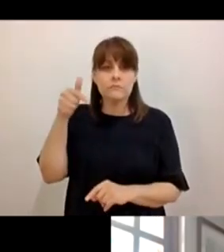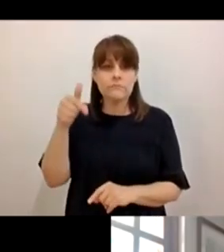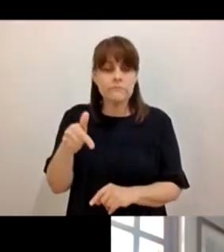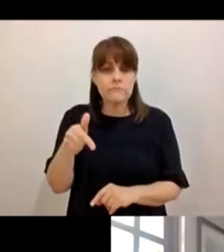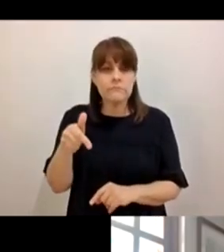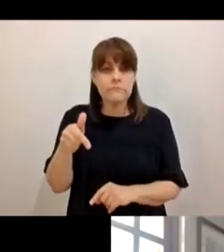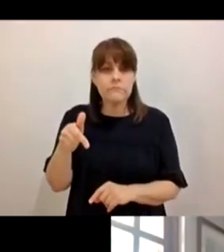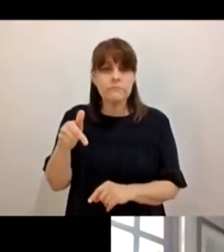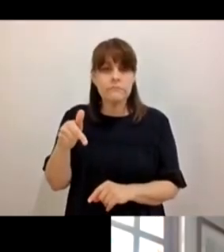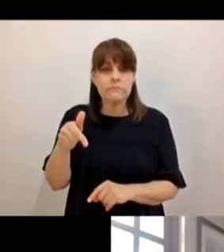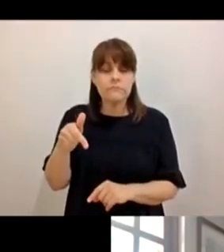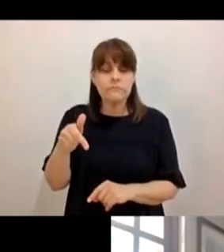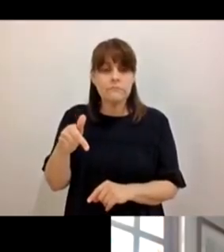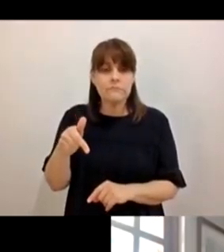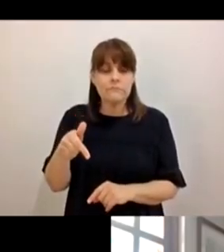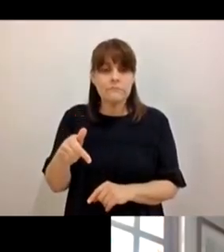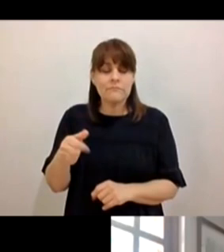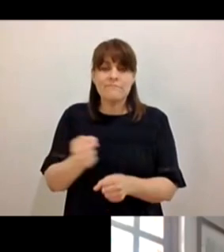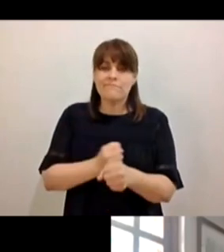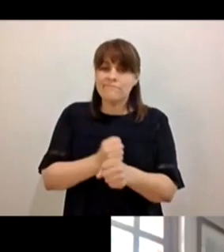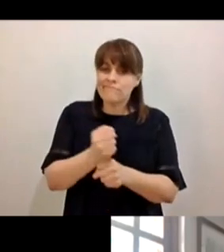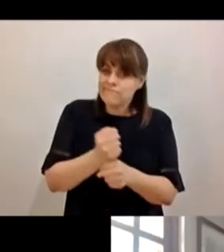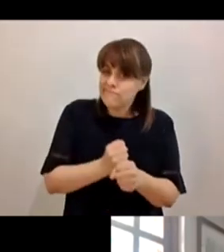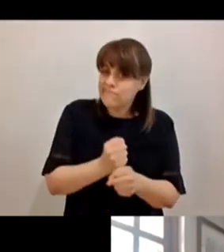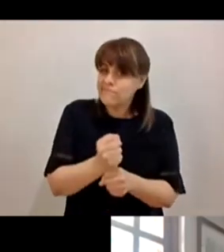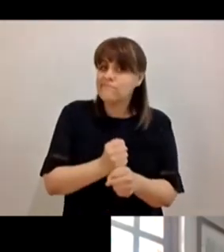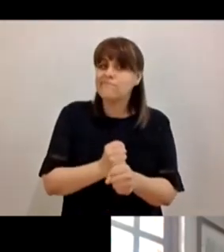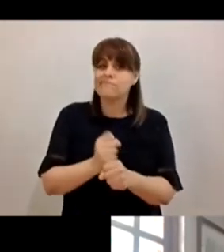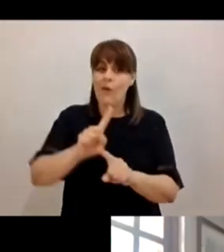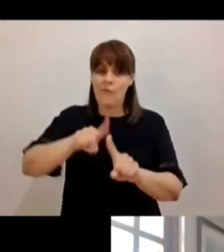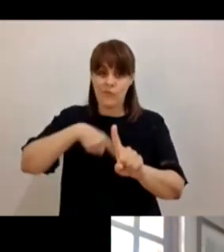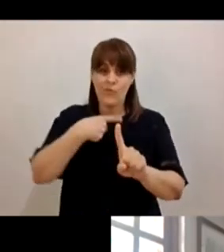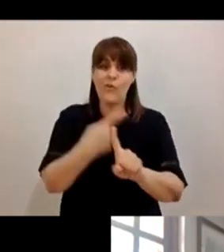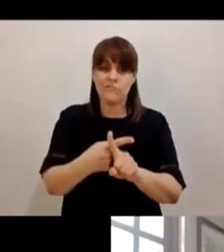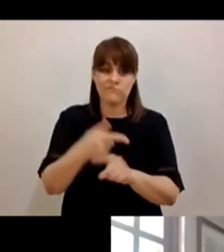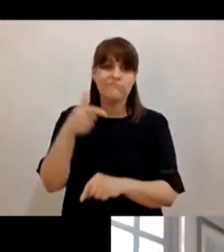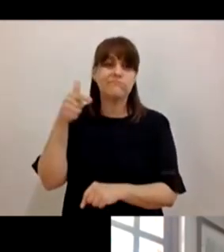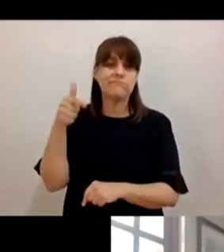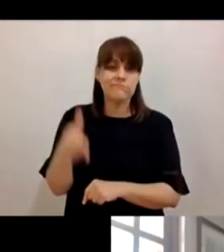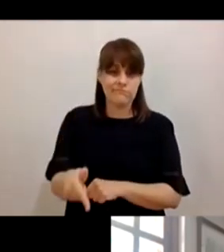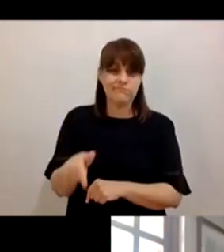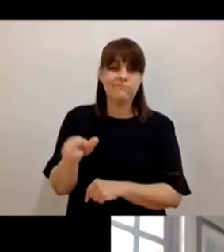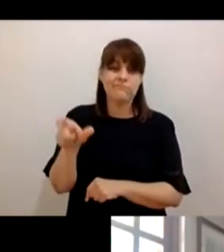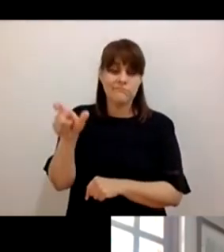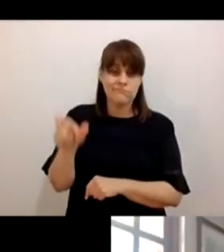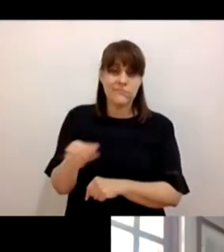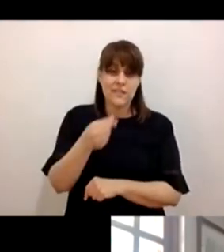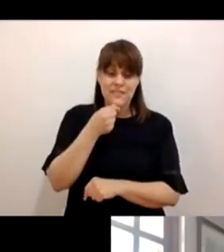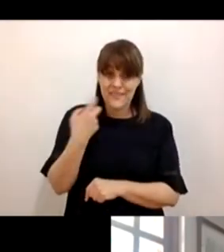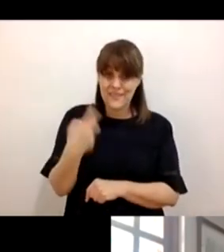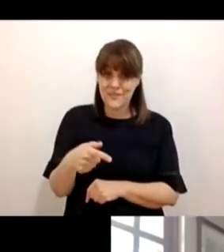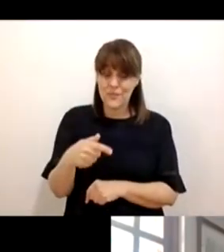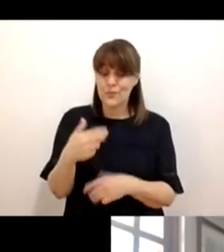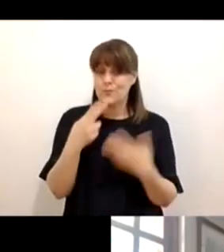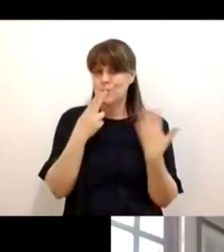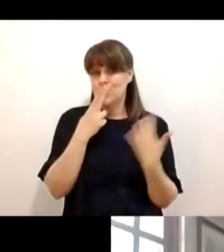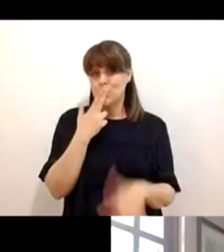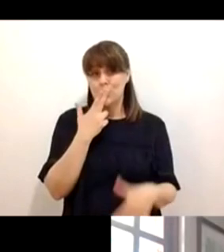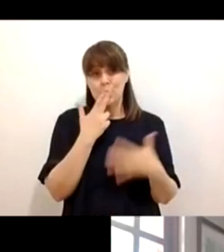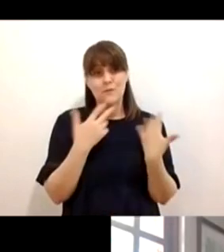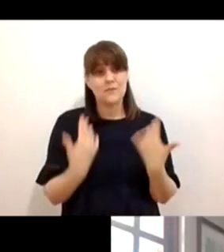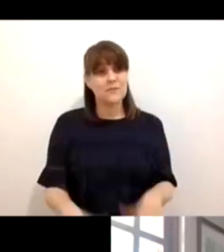con evidencias de tortura y violación es una situación tremendamente dolorosa